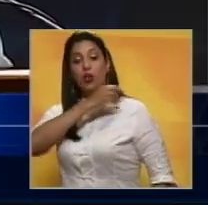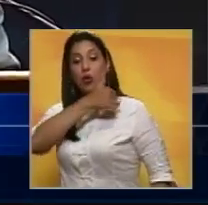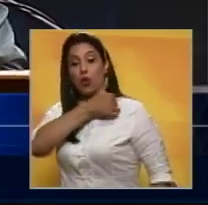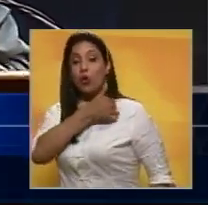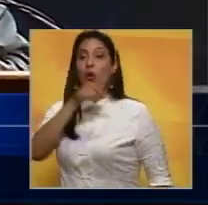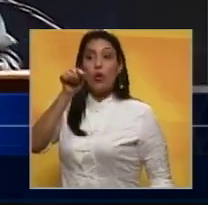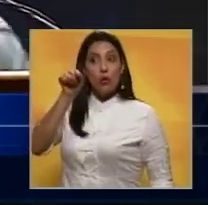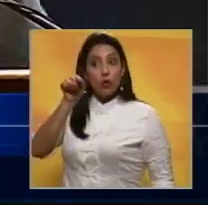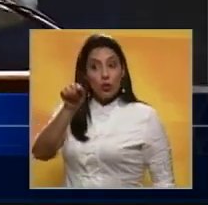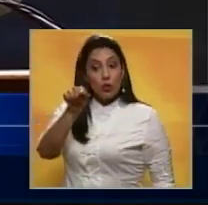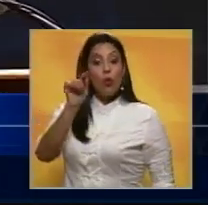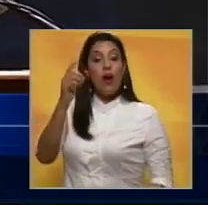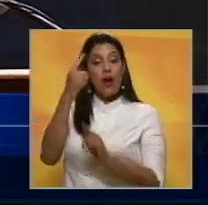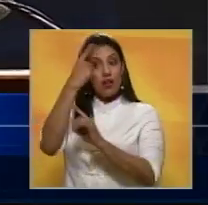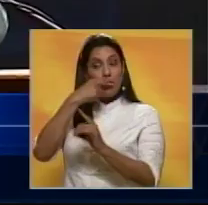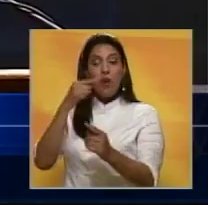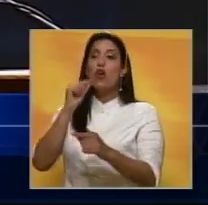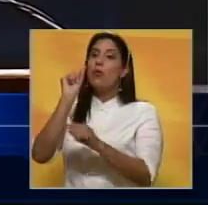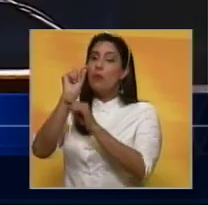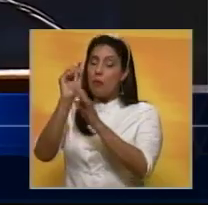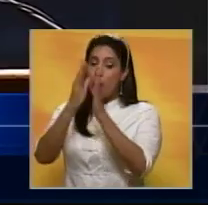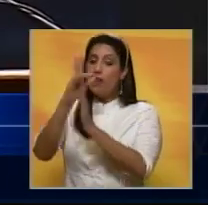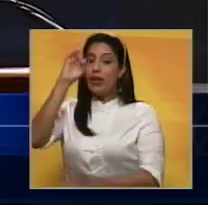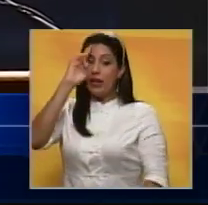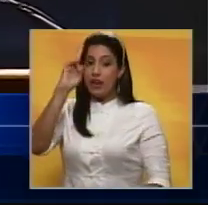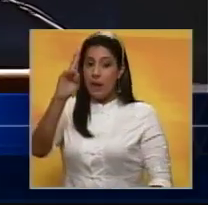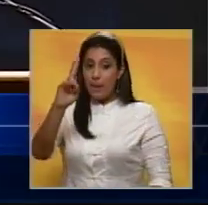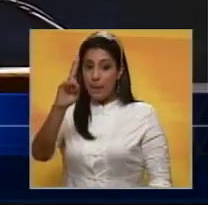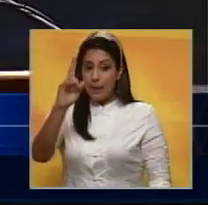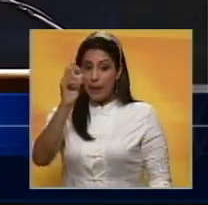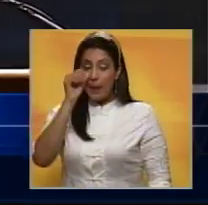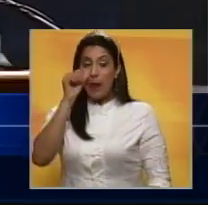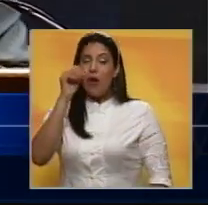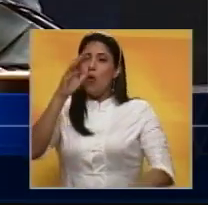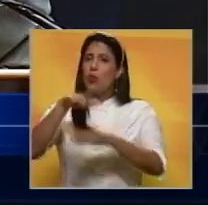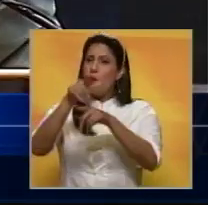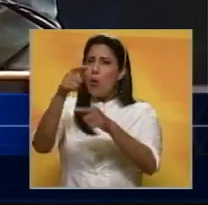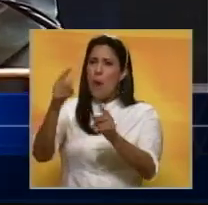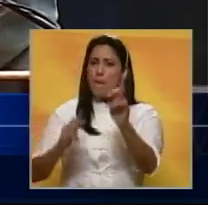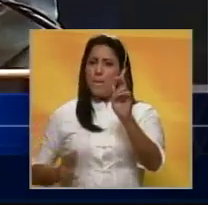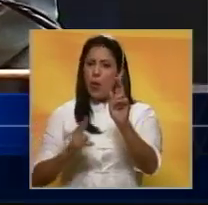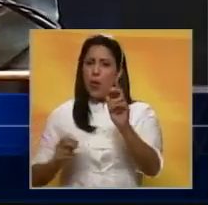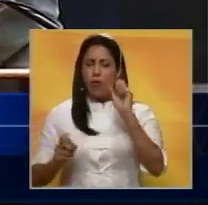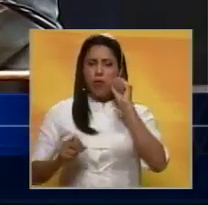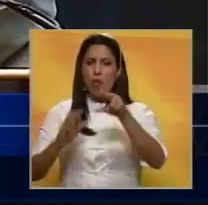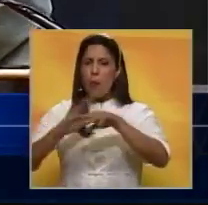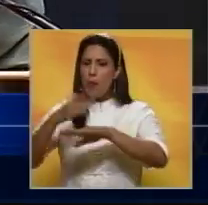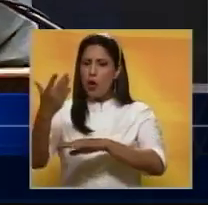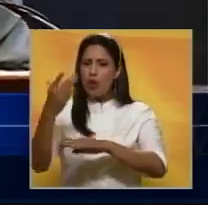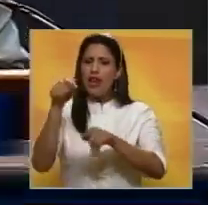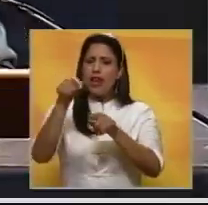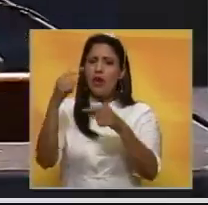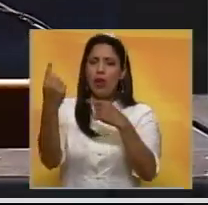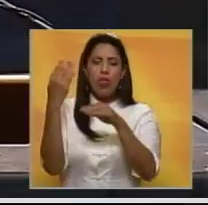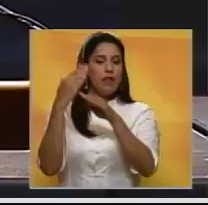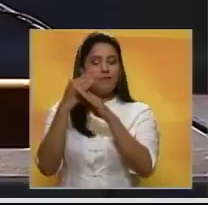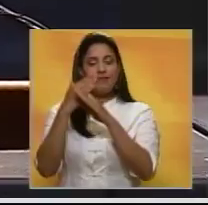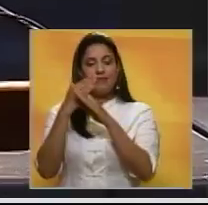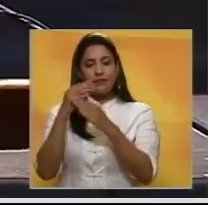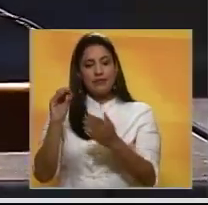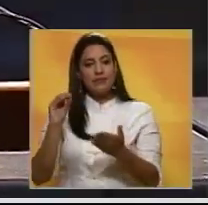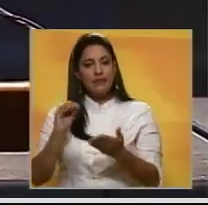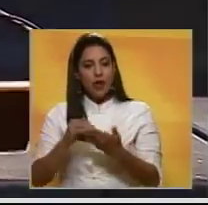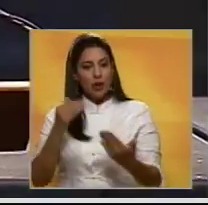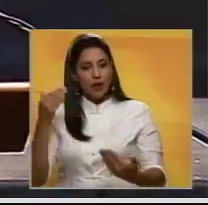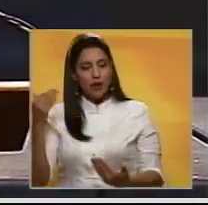lo retrató. Y cuando le reclamó que por qué arrojaba bombas. Bien, esa es parte de la intervención